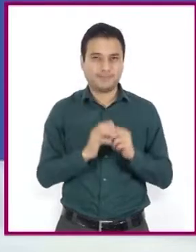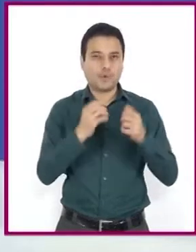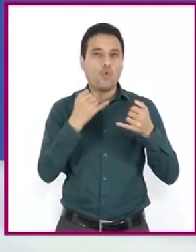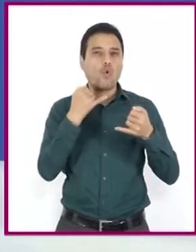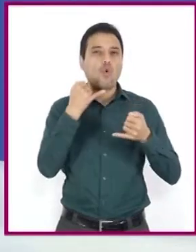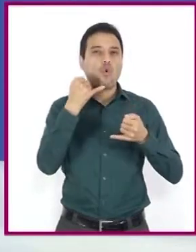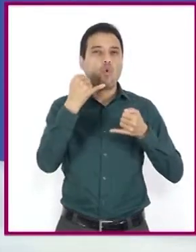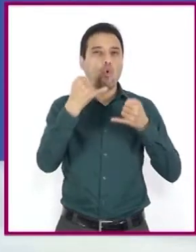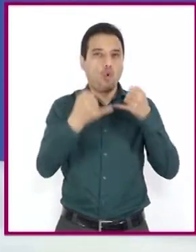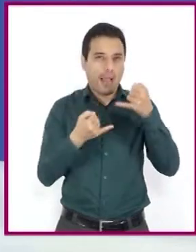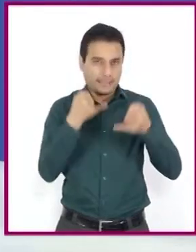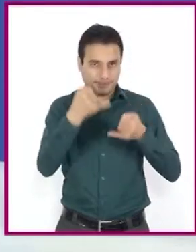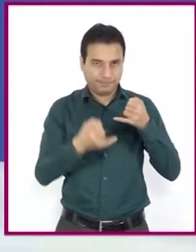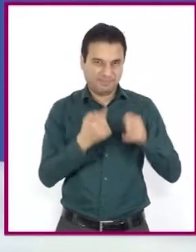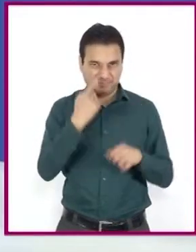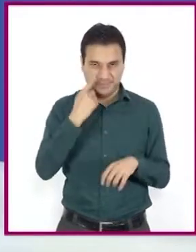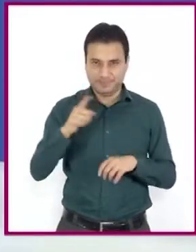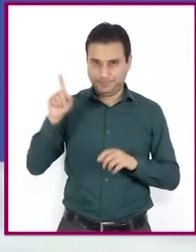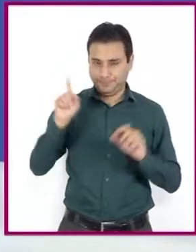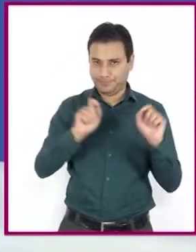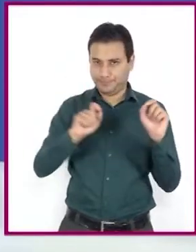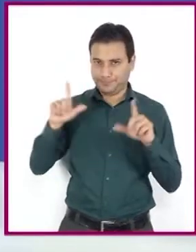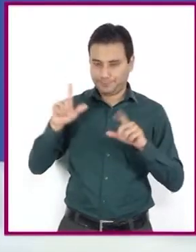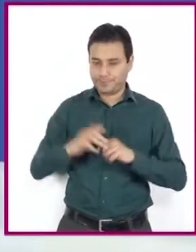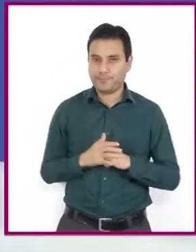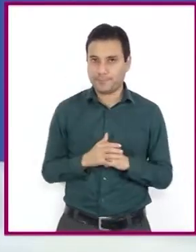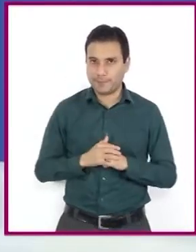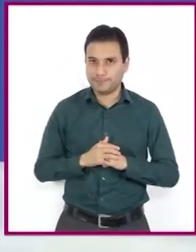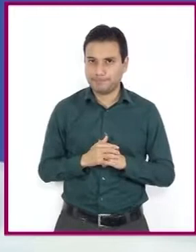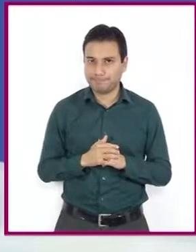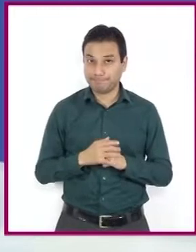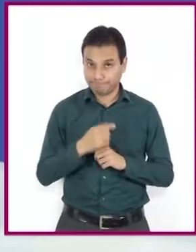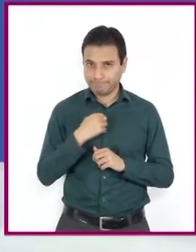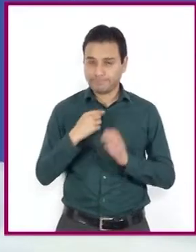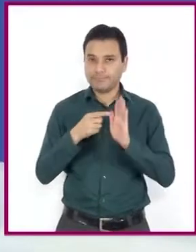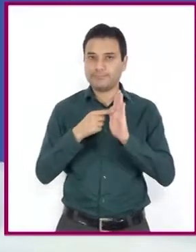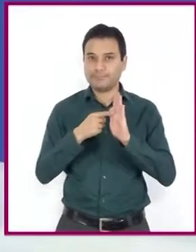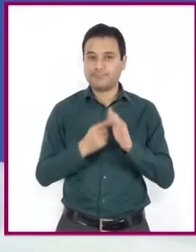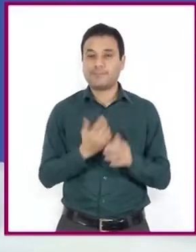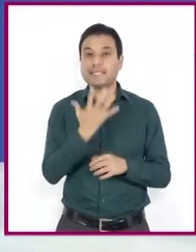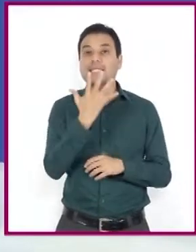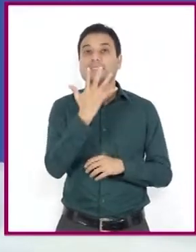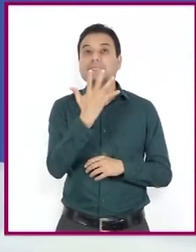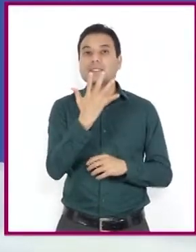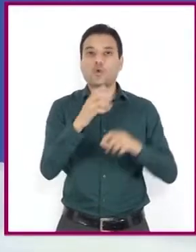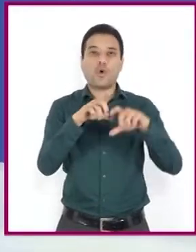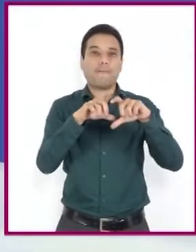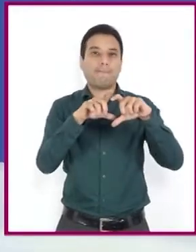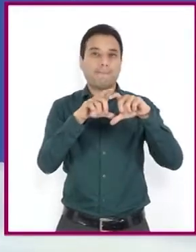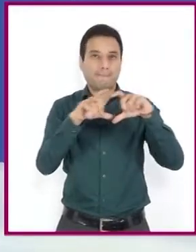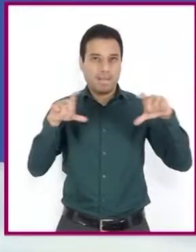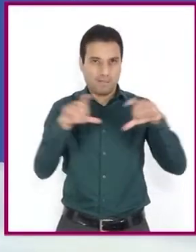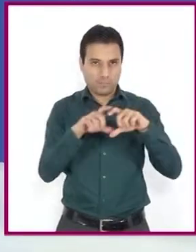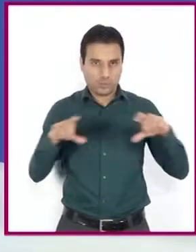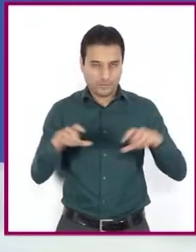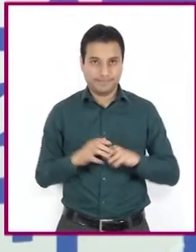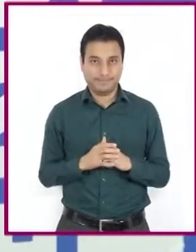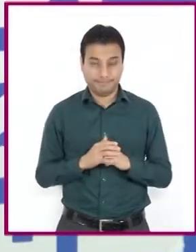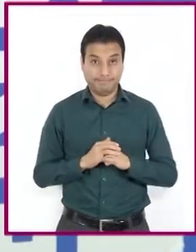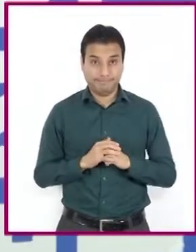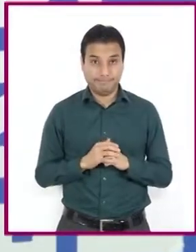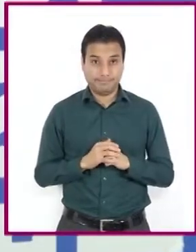poco con la estructura del siguiente texto. Voy a mostrarles 5 pequeños párrafos que lo conforman.